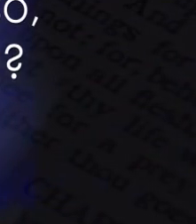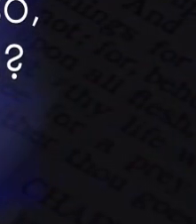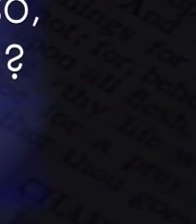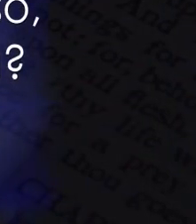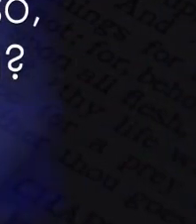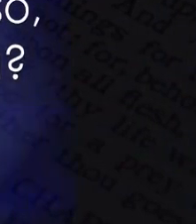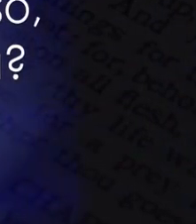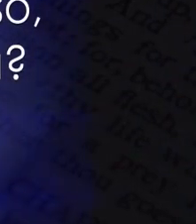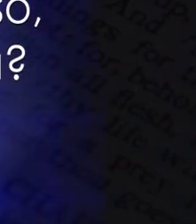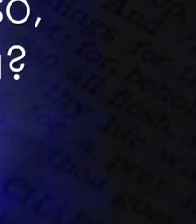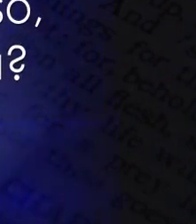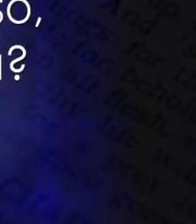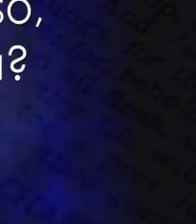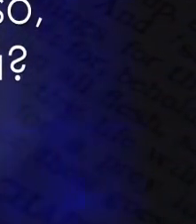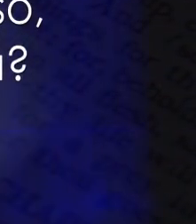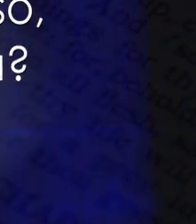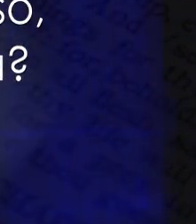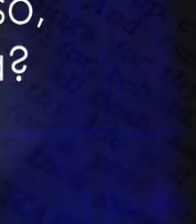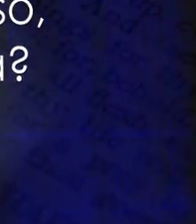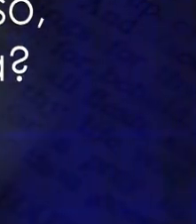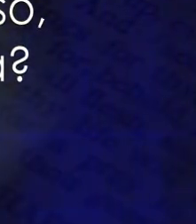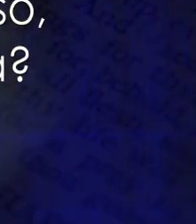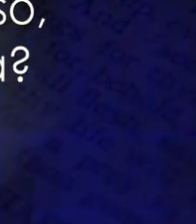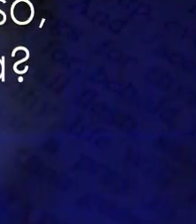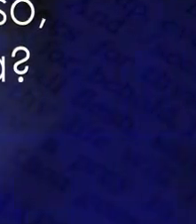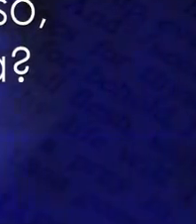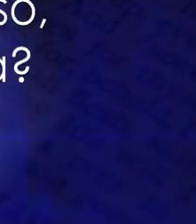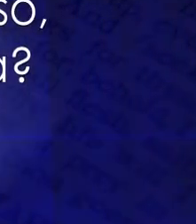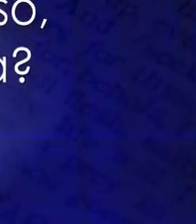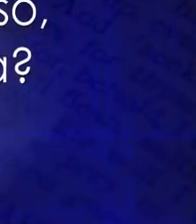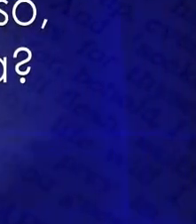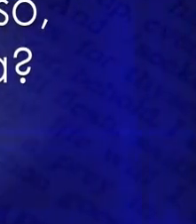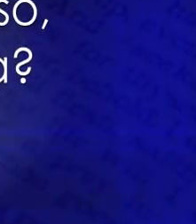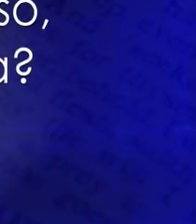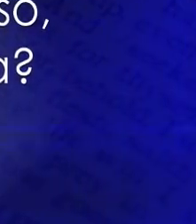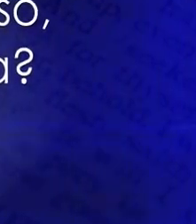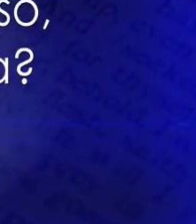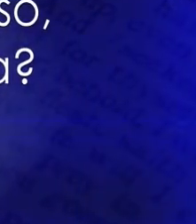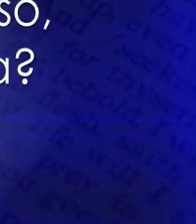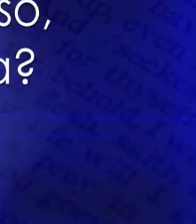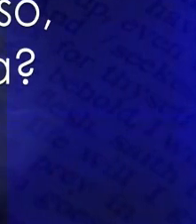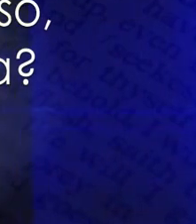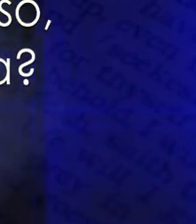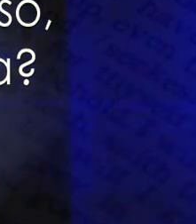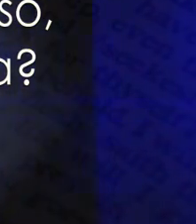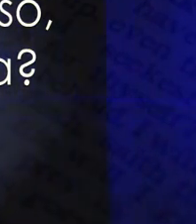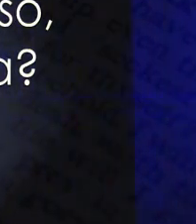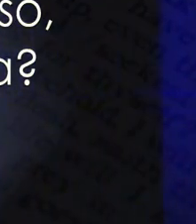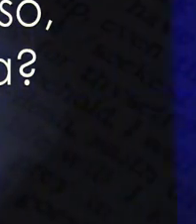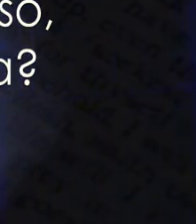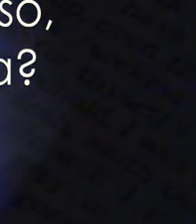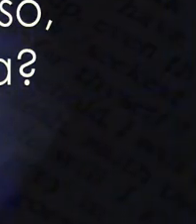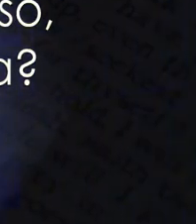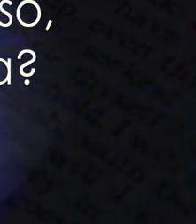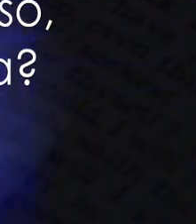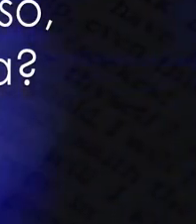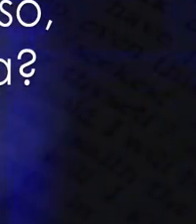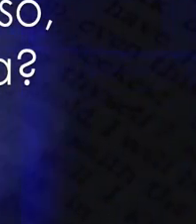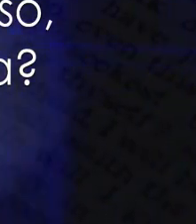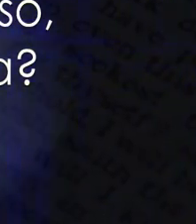y esta se le cae en un hoyo en el Día de reposo no le echa la mano y la saca